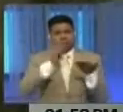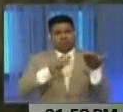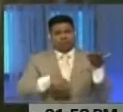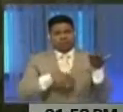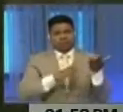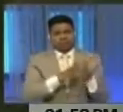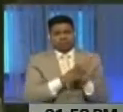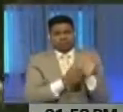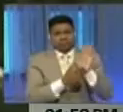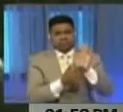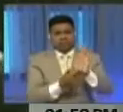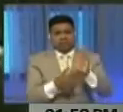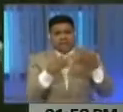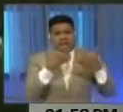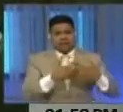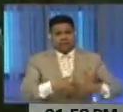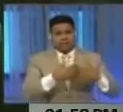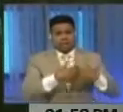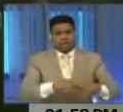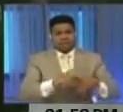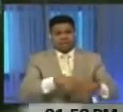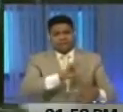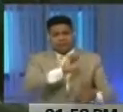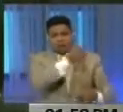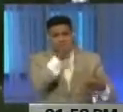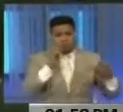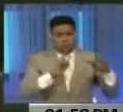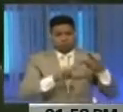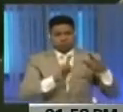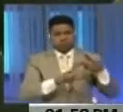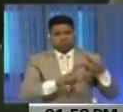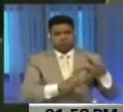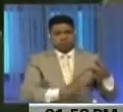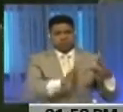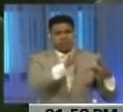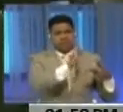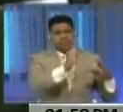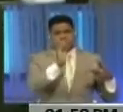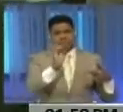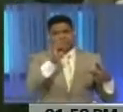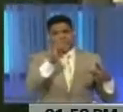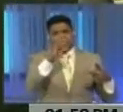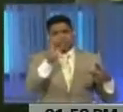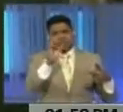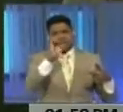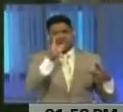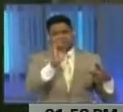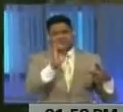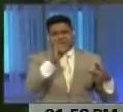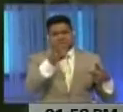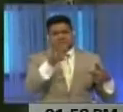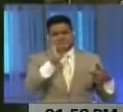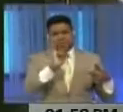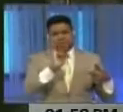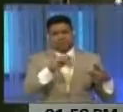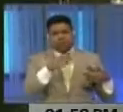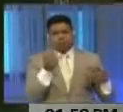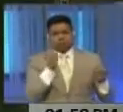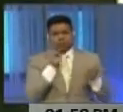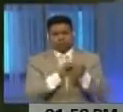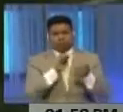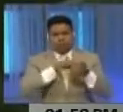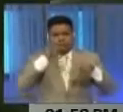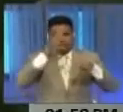compromiso con la empresa Bedeschi para la constitución de empresa mixta en el rubro de carbón.